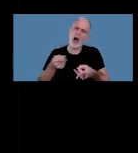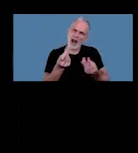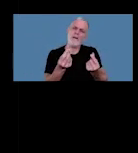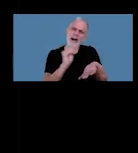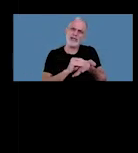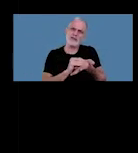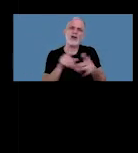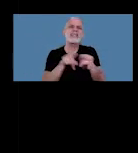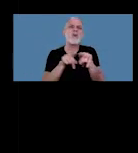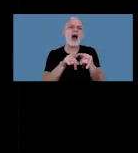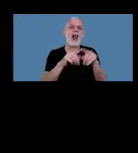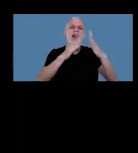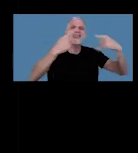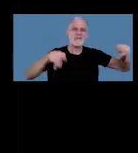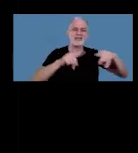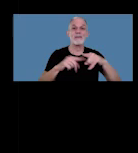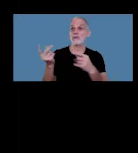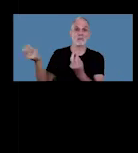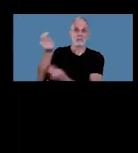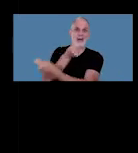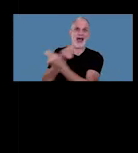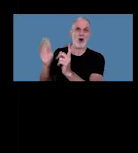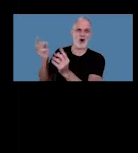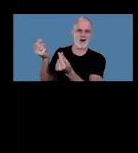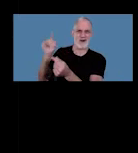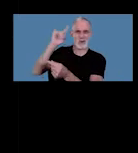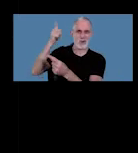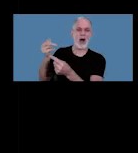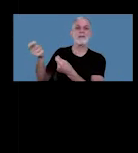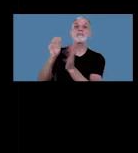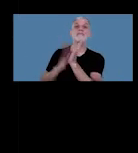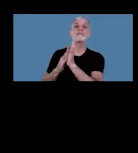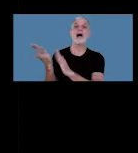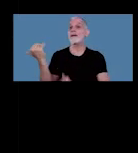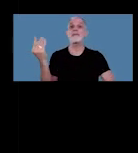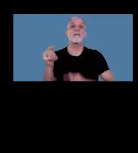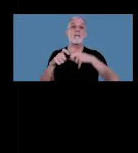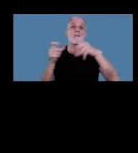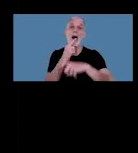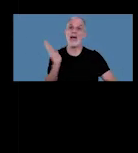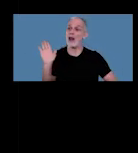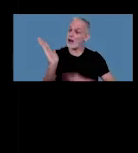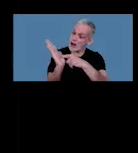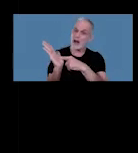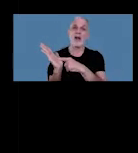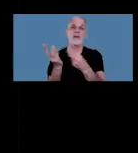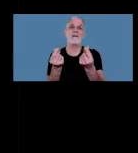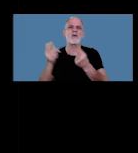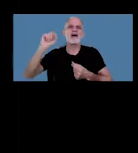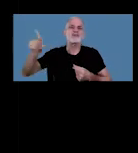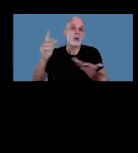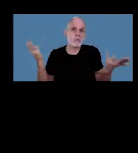igual que los inmuebles, al valor de mercado, teniendo una constancia, ¿sí?, de evaluación de